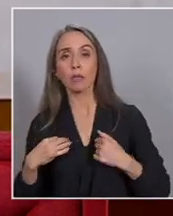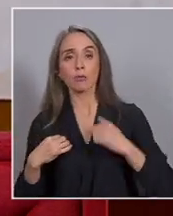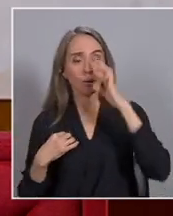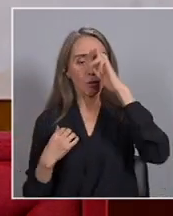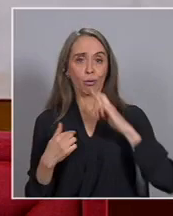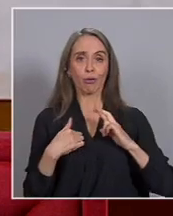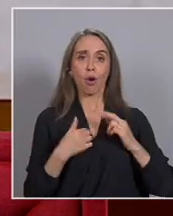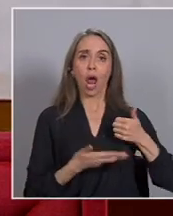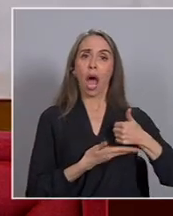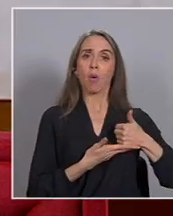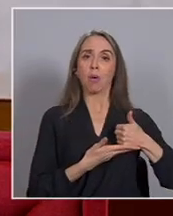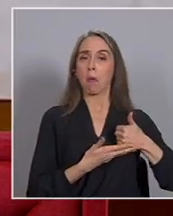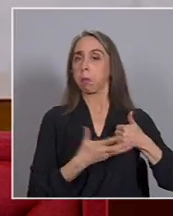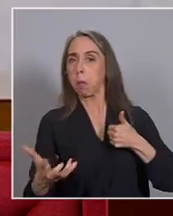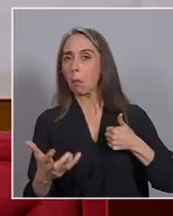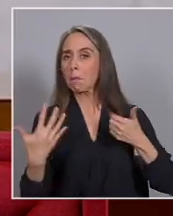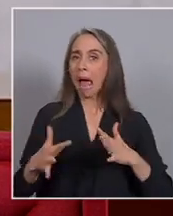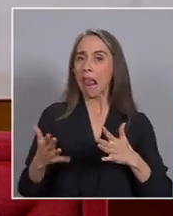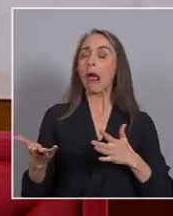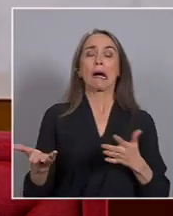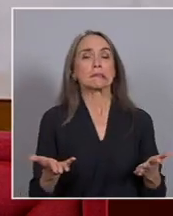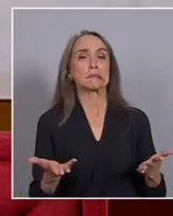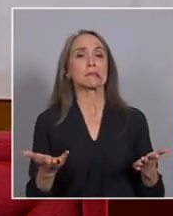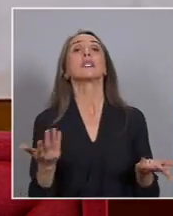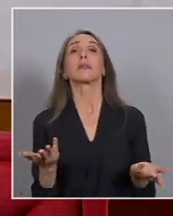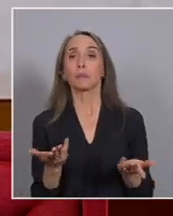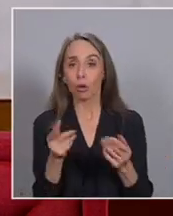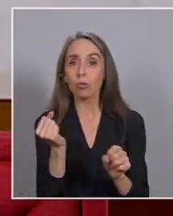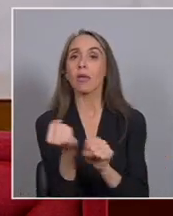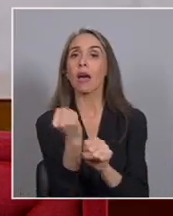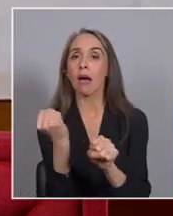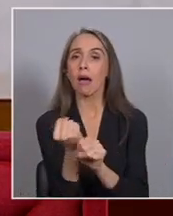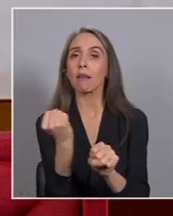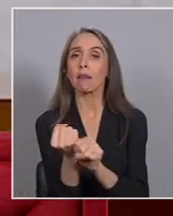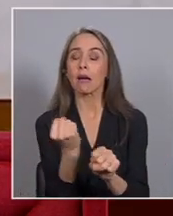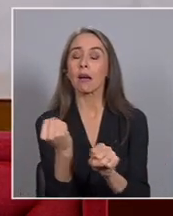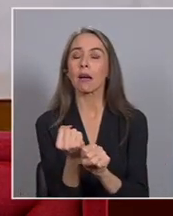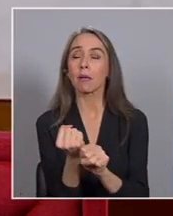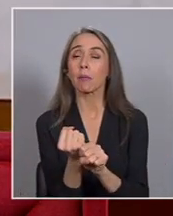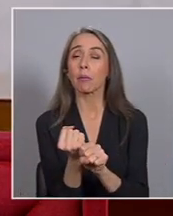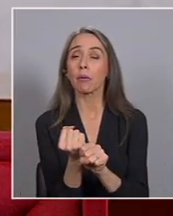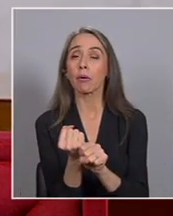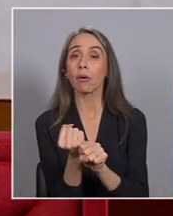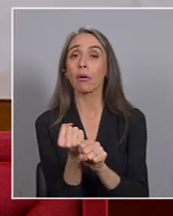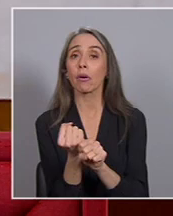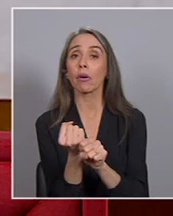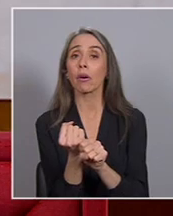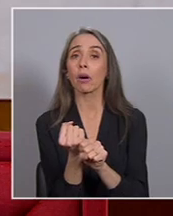autoridad. Para ello, estamos trabajando en